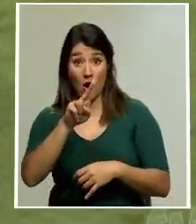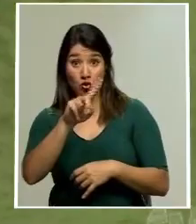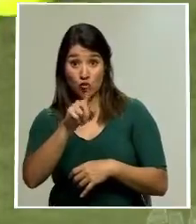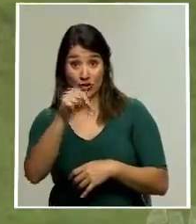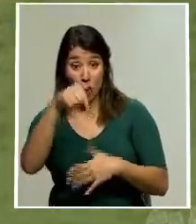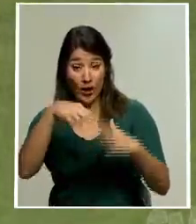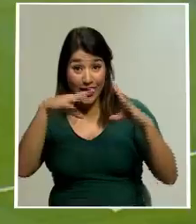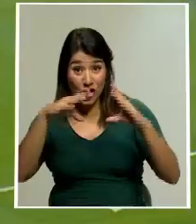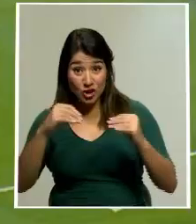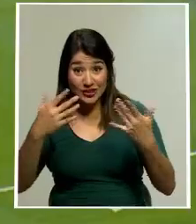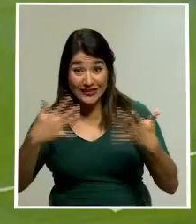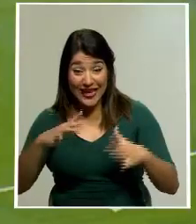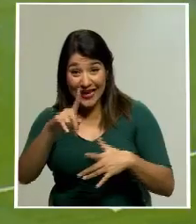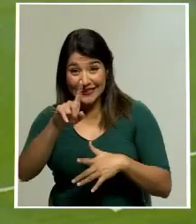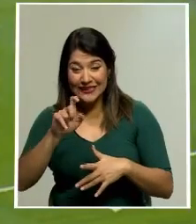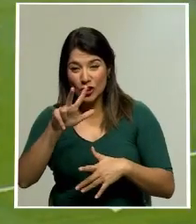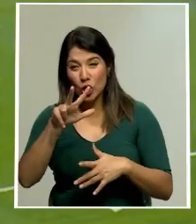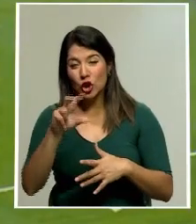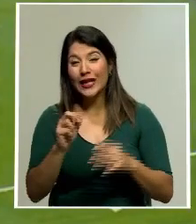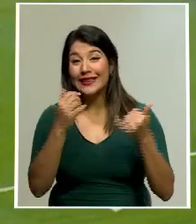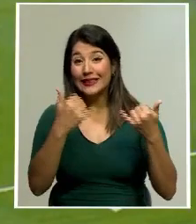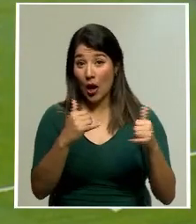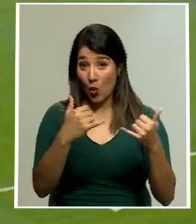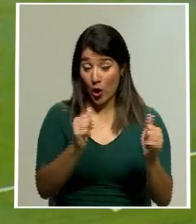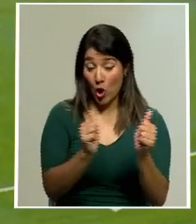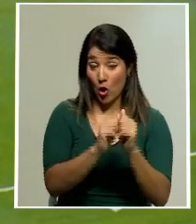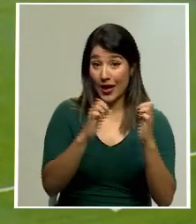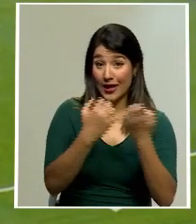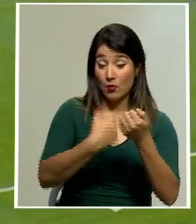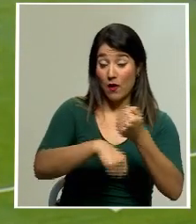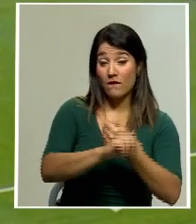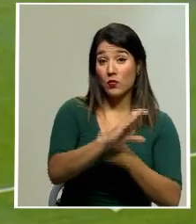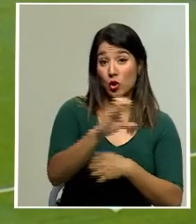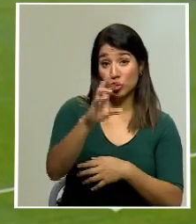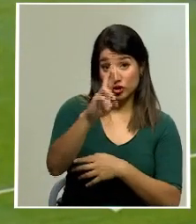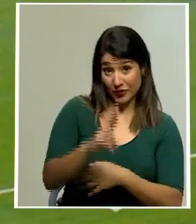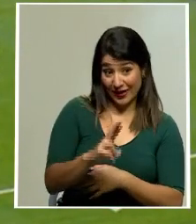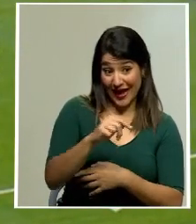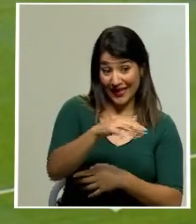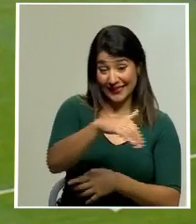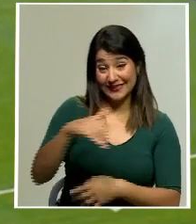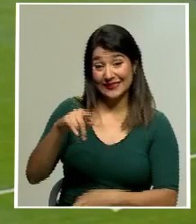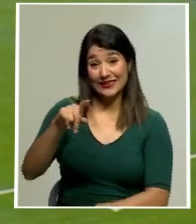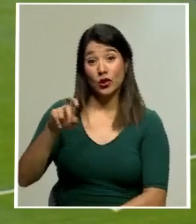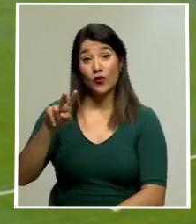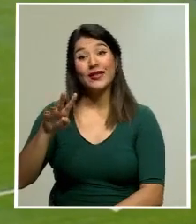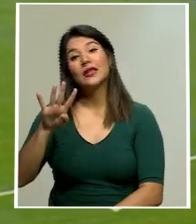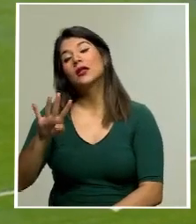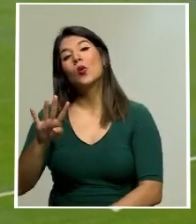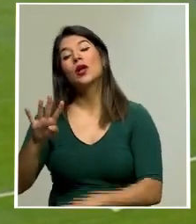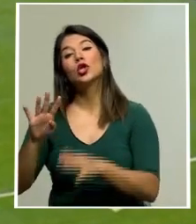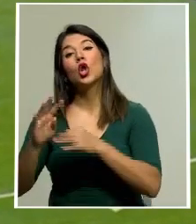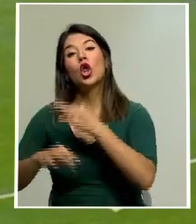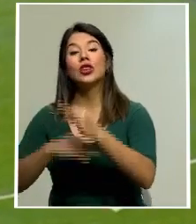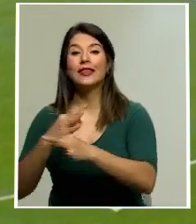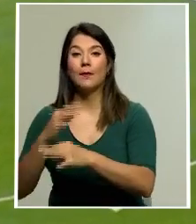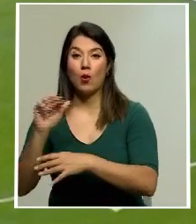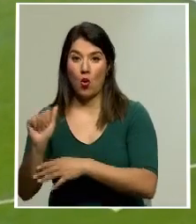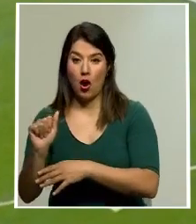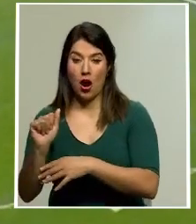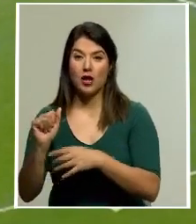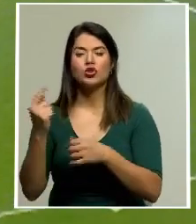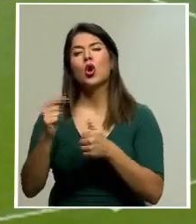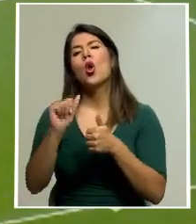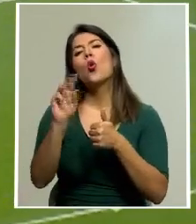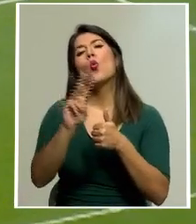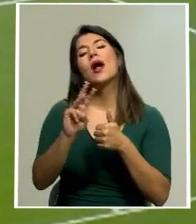casaca tricolor. De ellos serán 124 a nivel clase A. A Ruiz Soro lo superan tanto en juegos globales como clase A, Walter